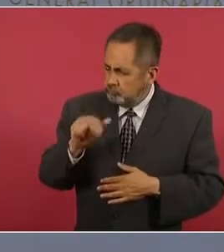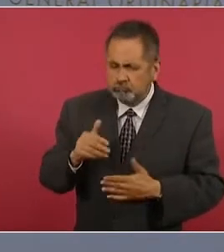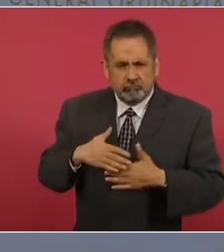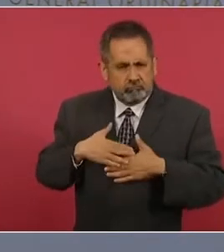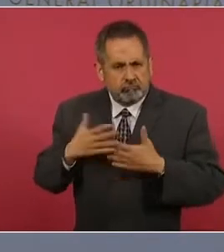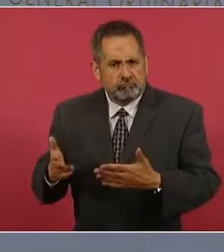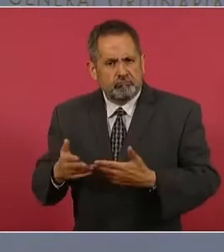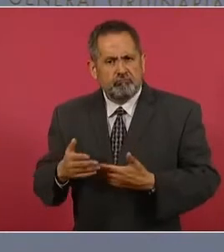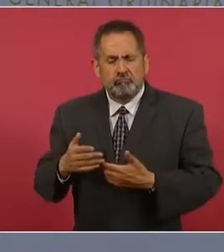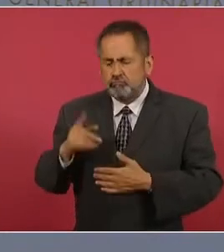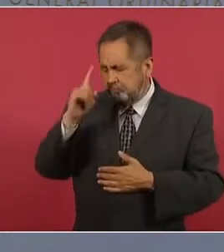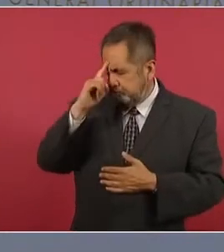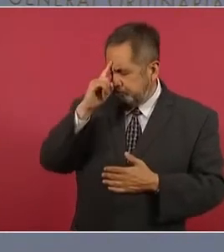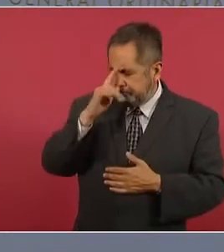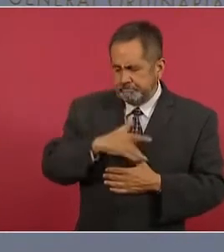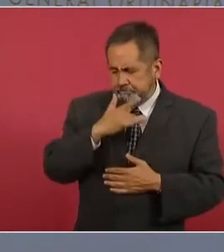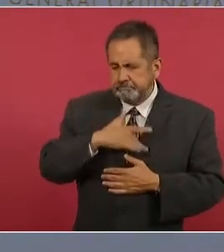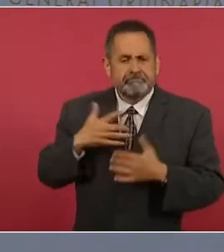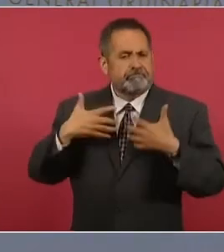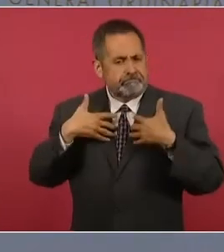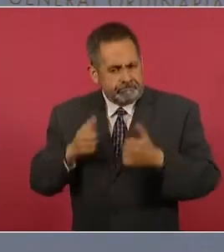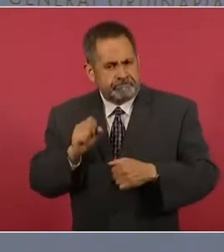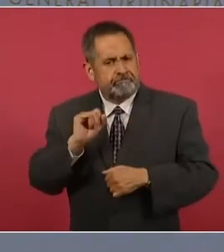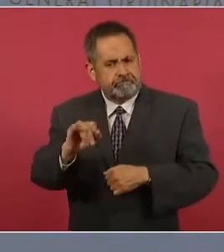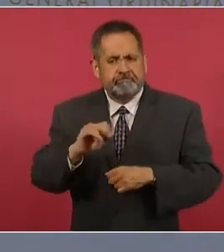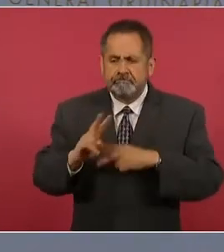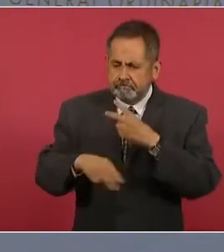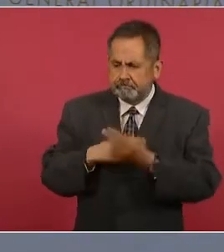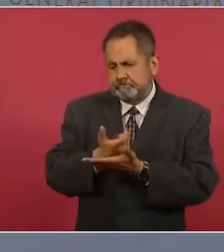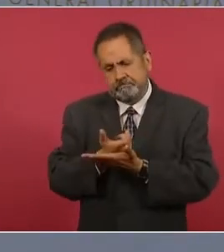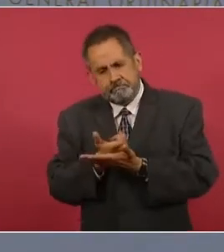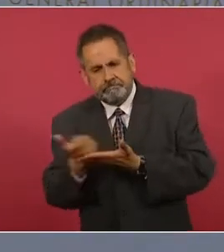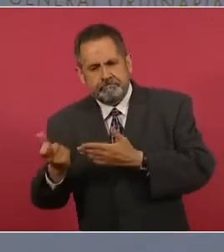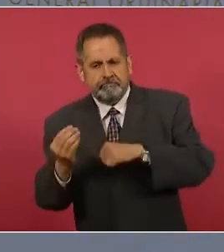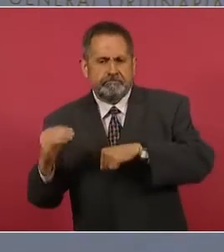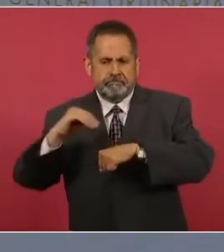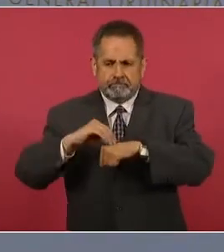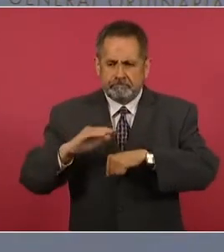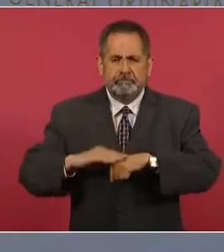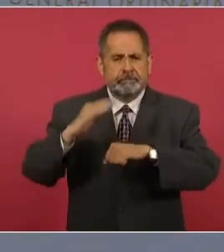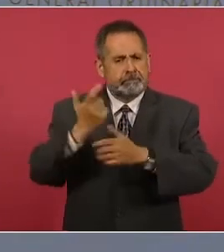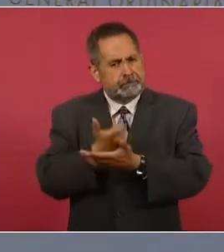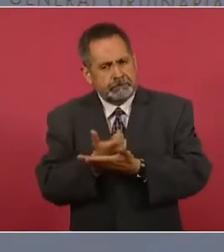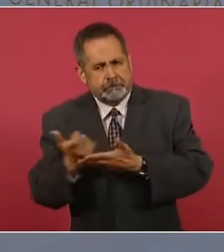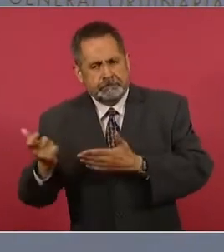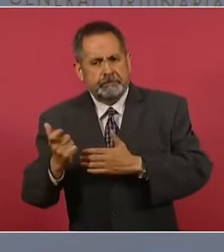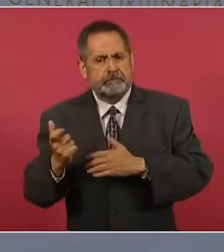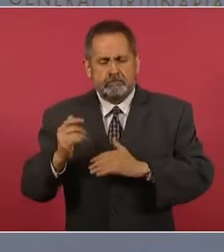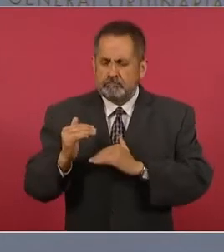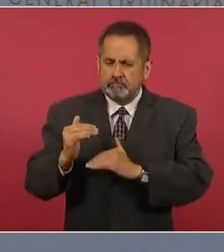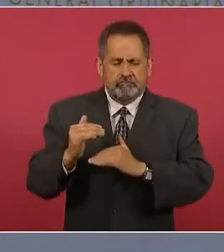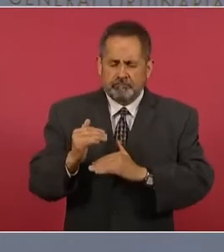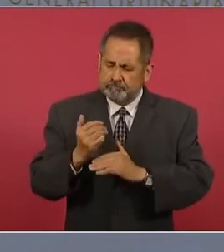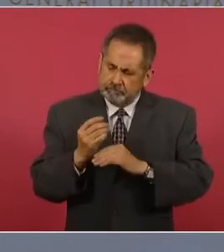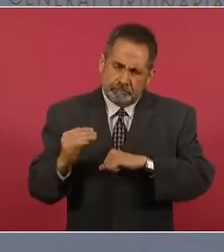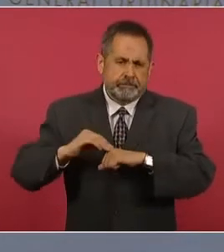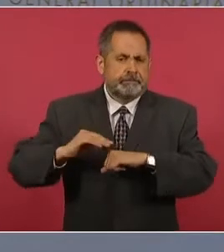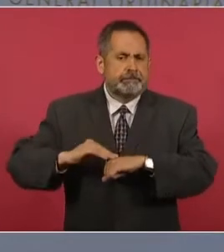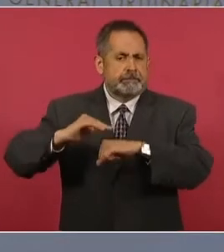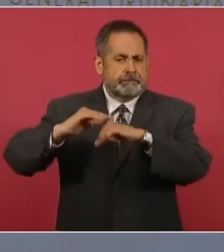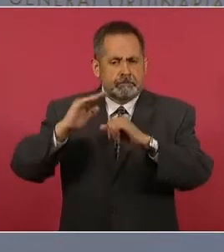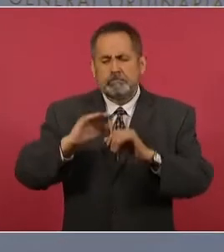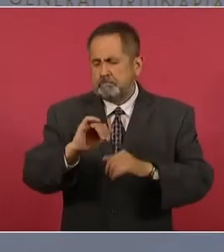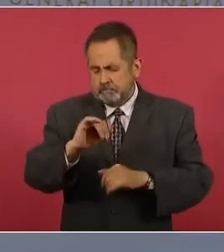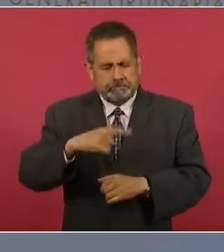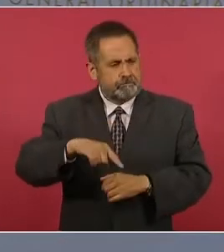ahora hay mucha conciencia en el sector empresarial de que deben de aumentar los salarios mínimos